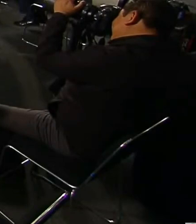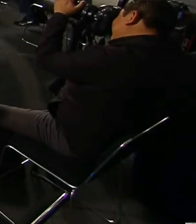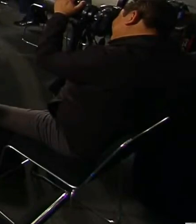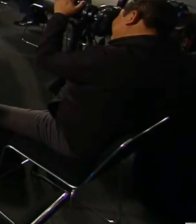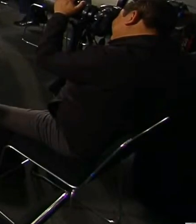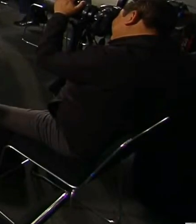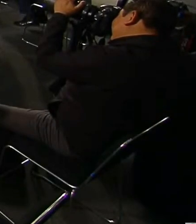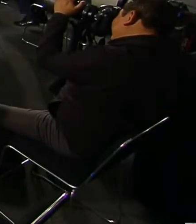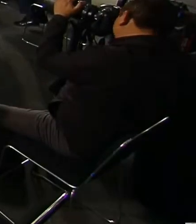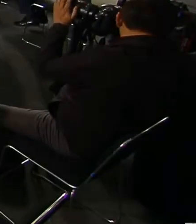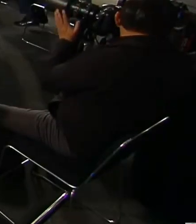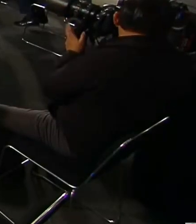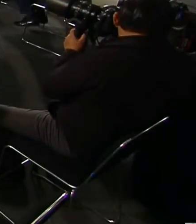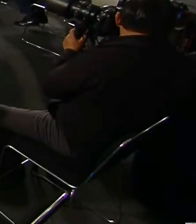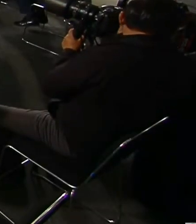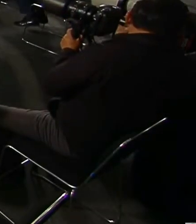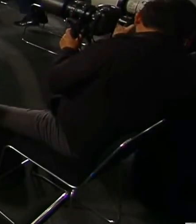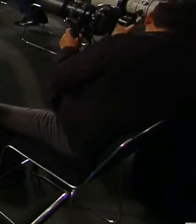máxima,